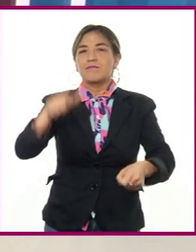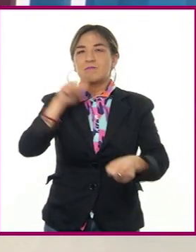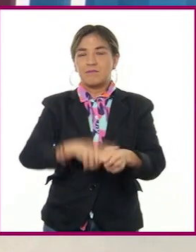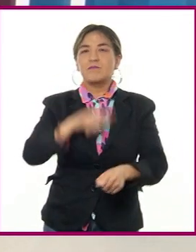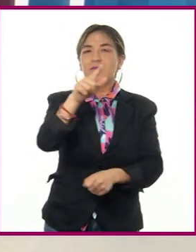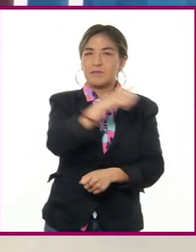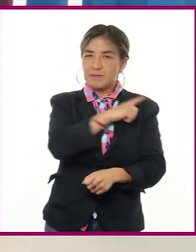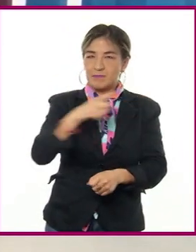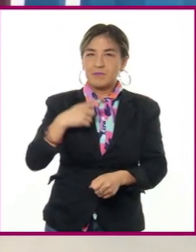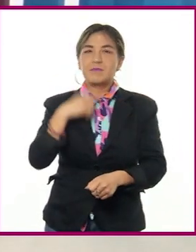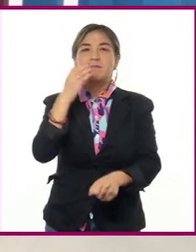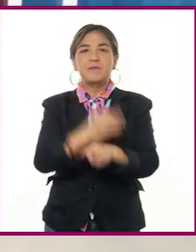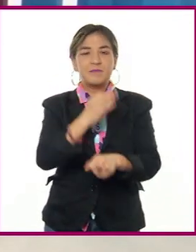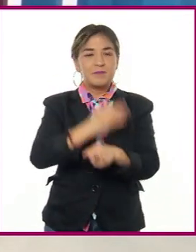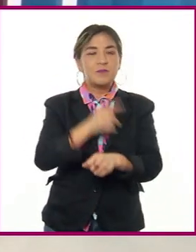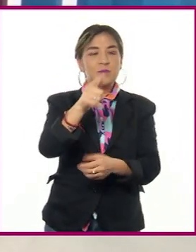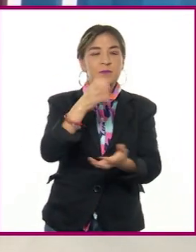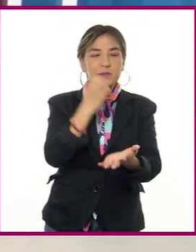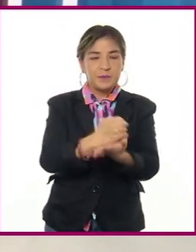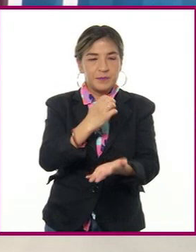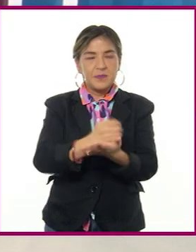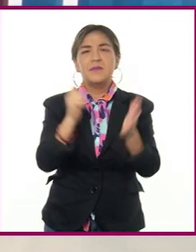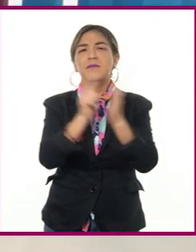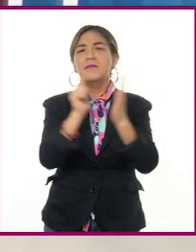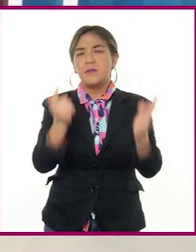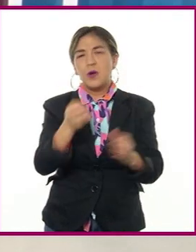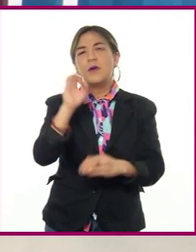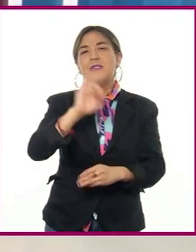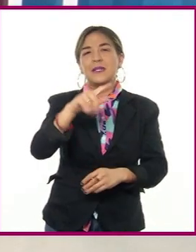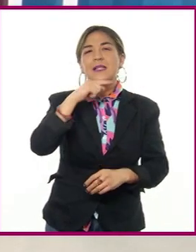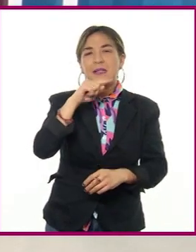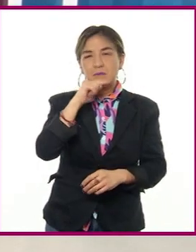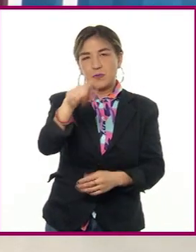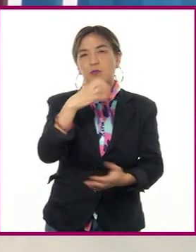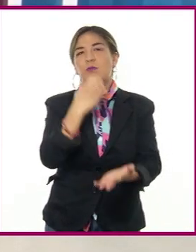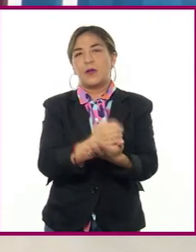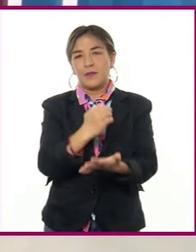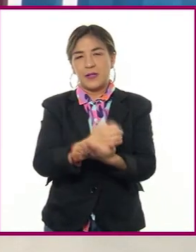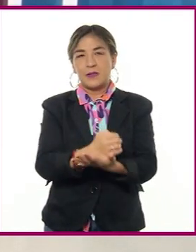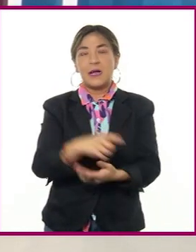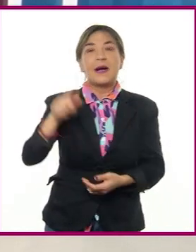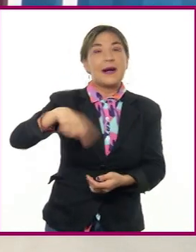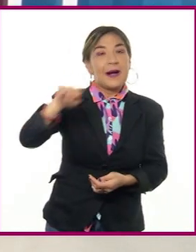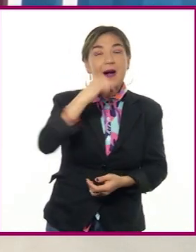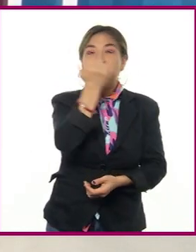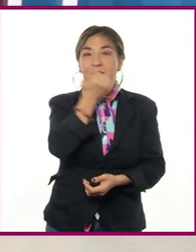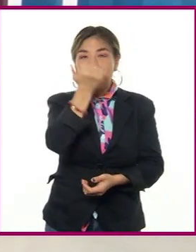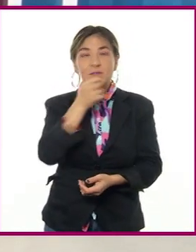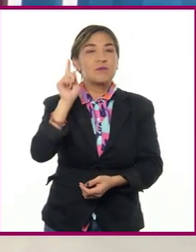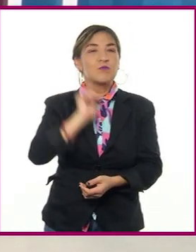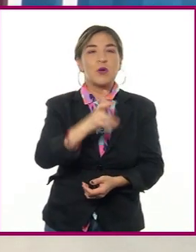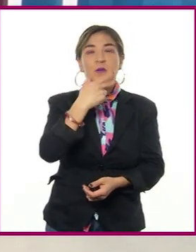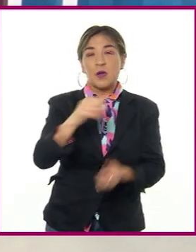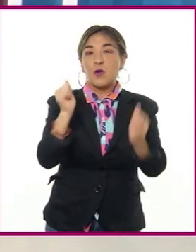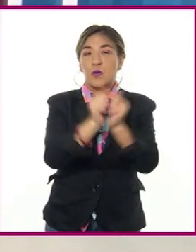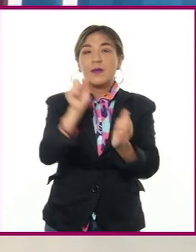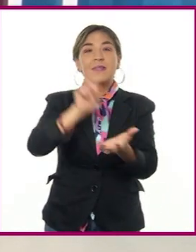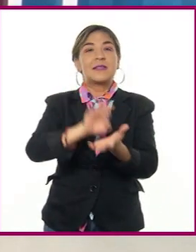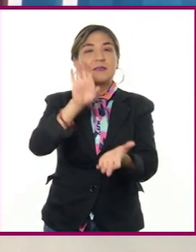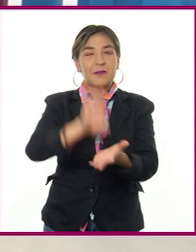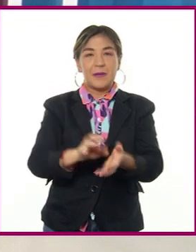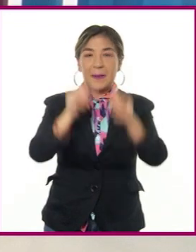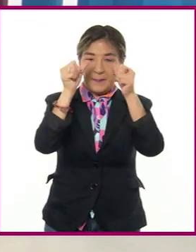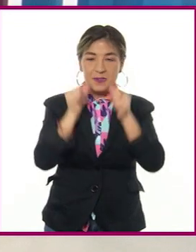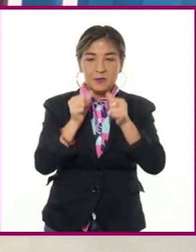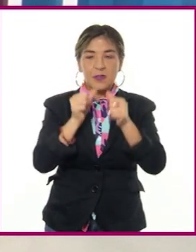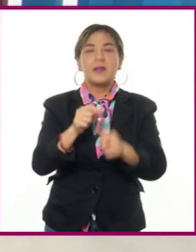mano su libro de texto, un bolígrafo o lápiz y su cuaderno. A las alumnas y alumnos con discapacidad visual